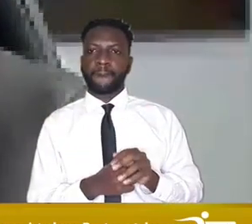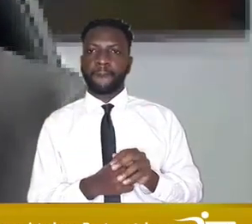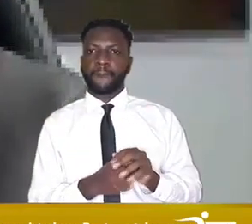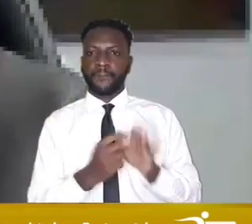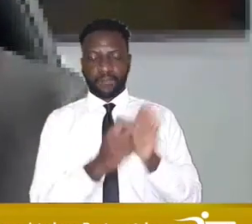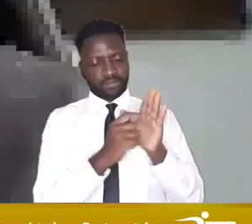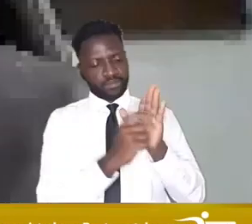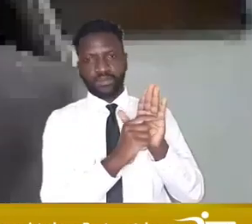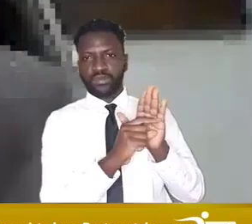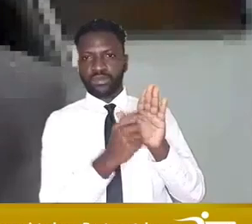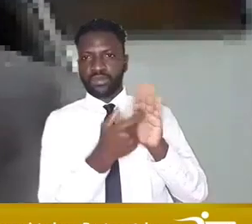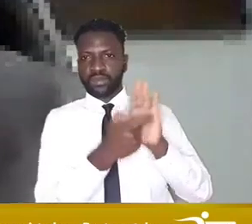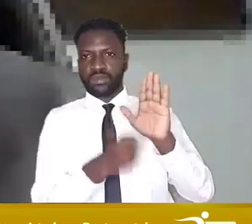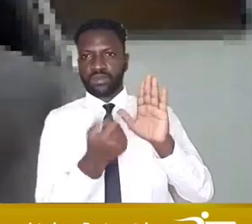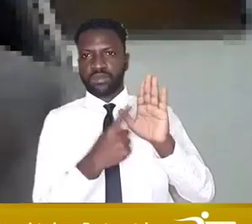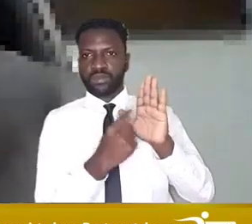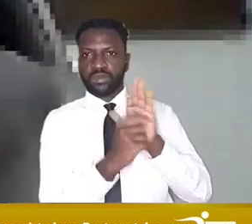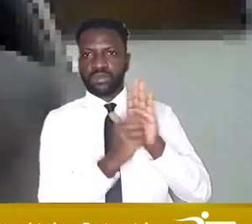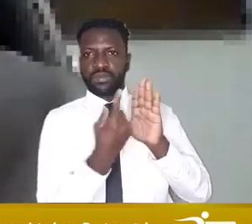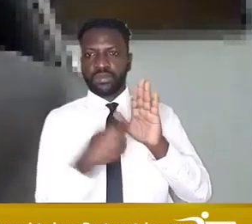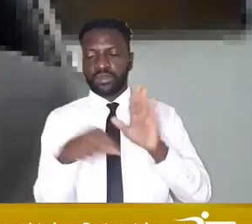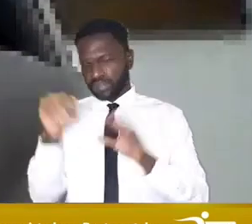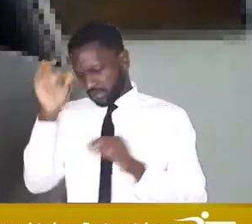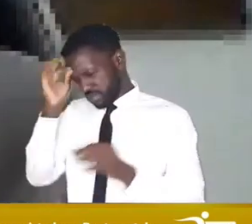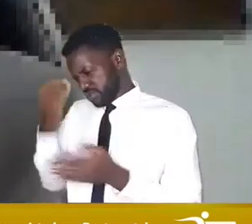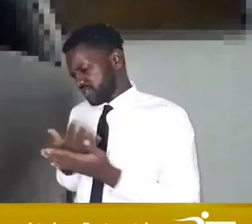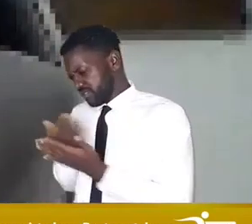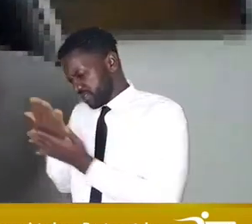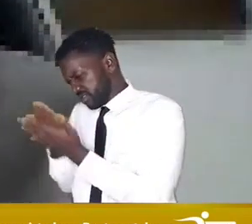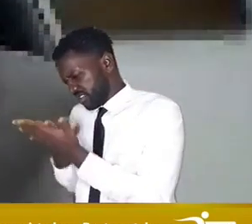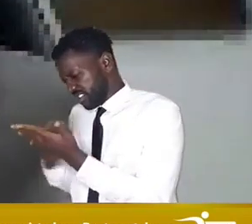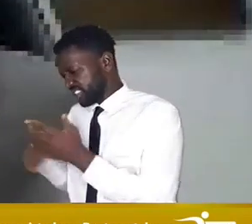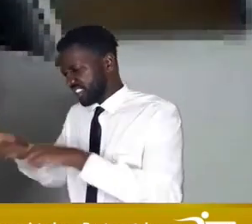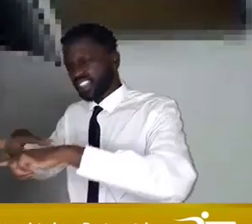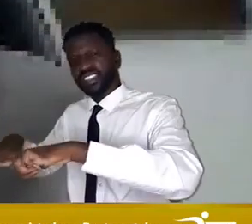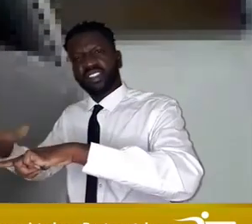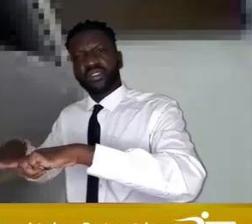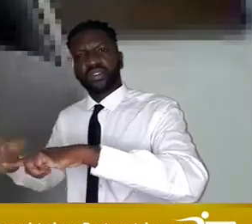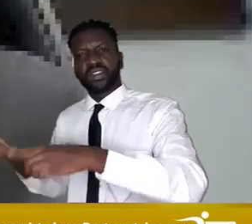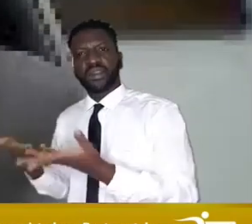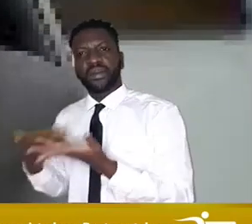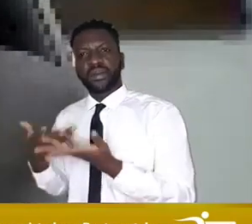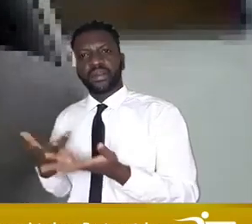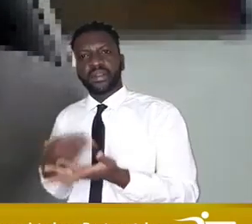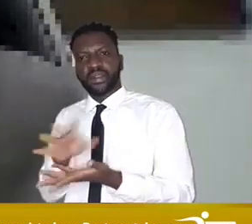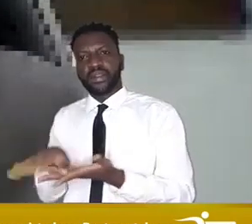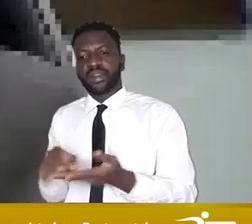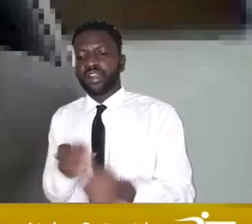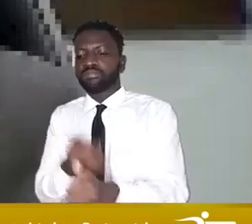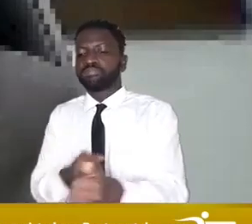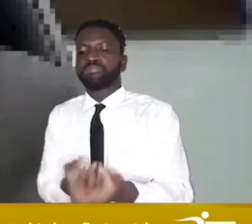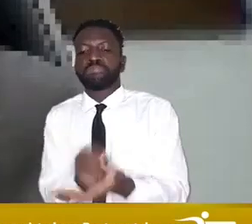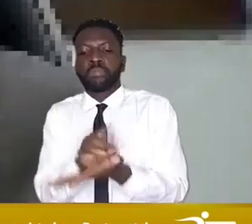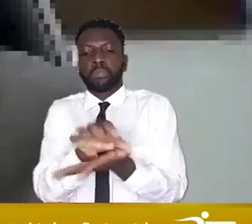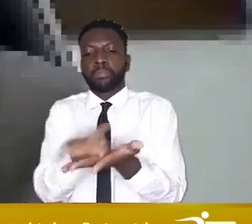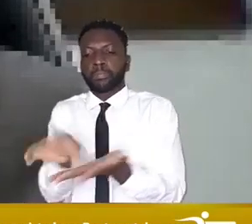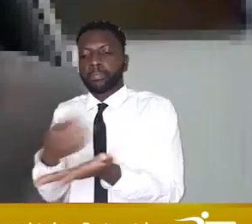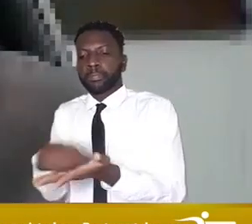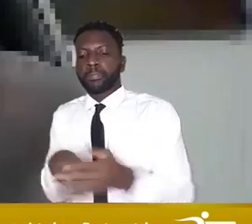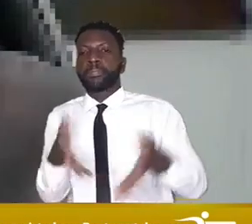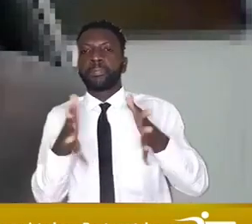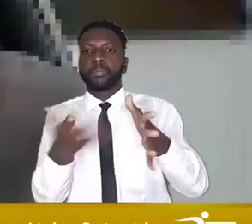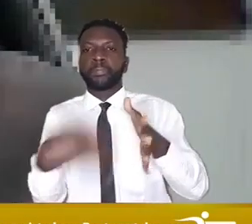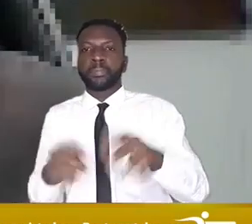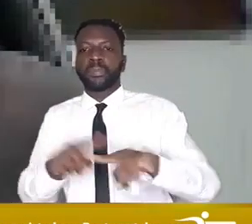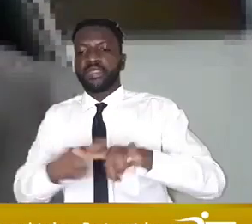rogué que te quedases en Éfeso cuando fui a Macedonia, para que mandases a algunos que no enseñen diferente